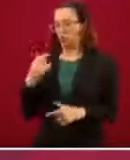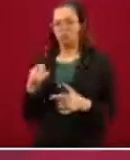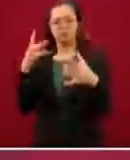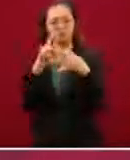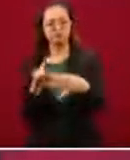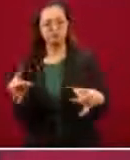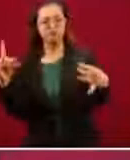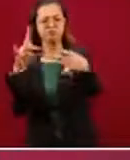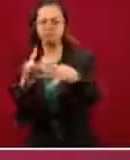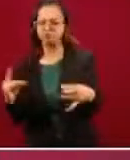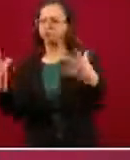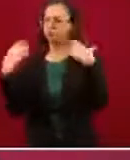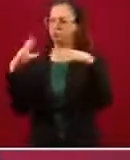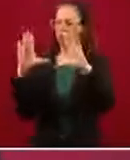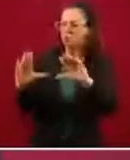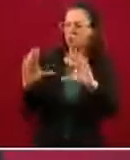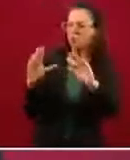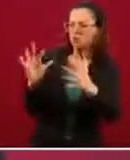pedagógico.